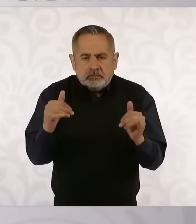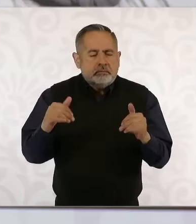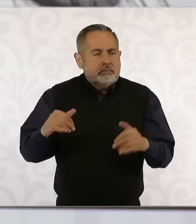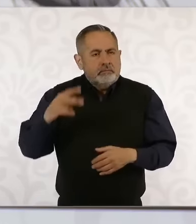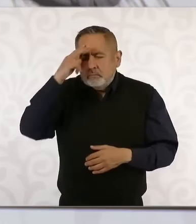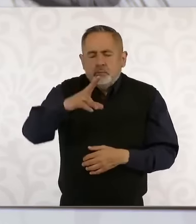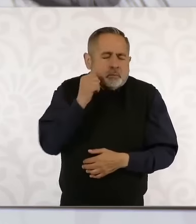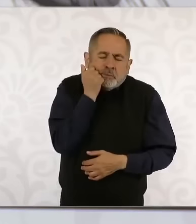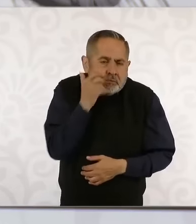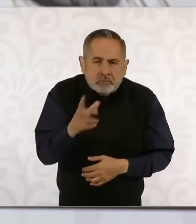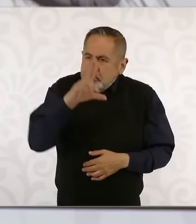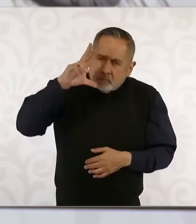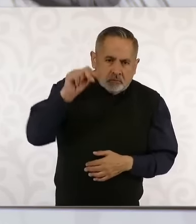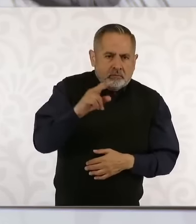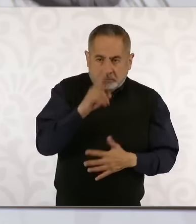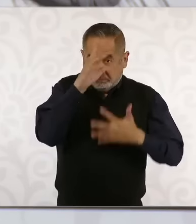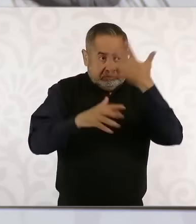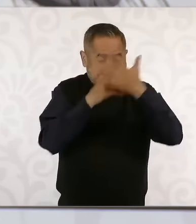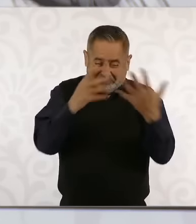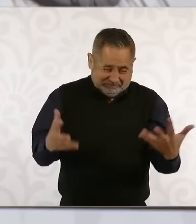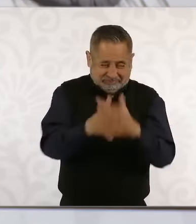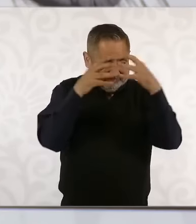mexicanos. La violencia no.